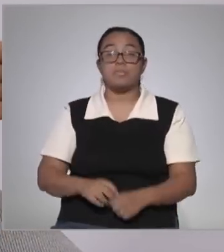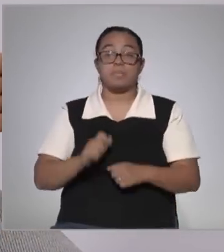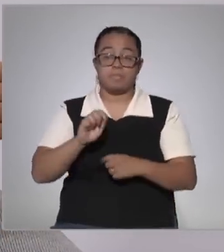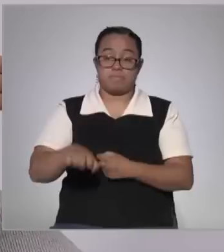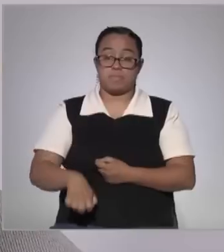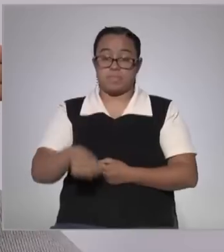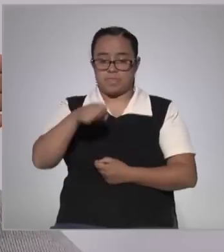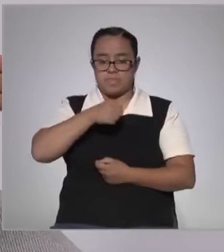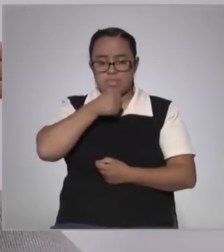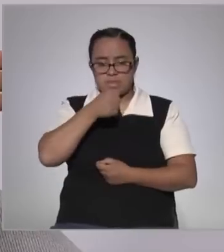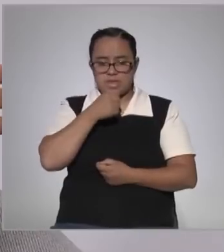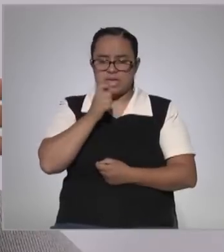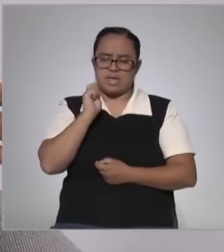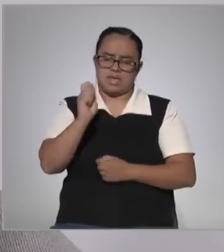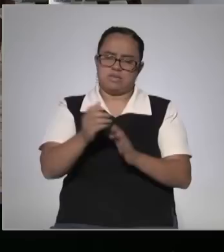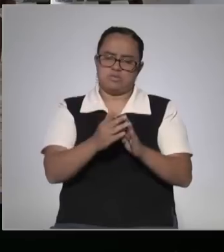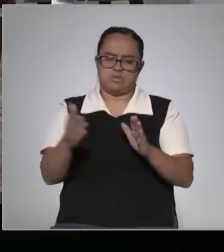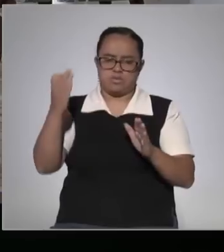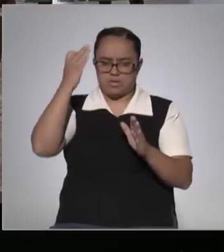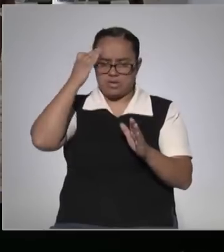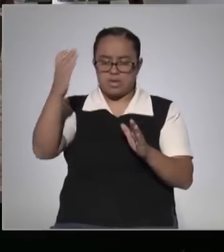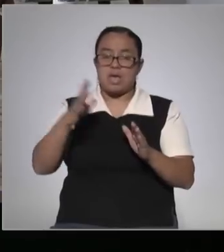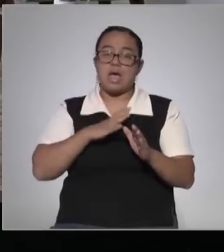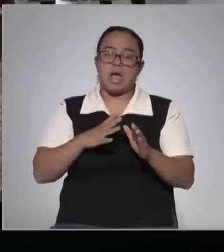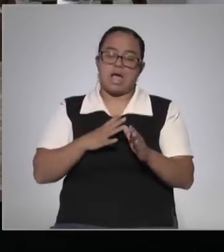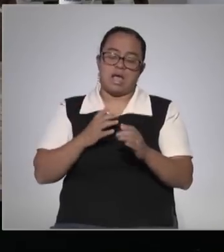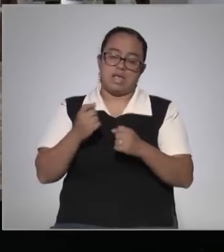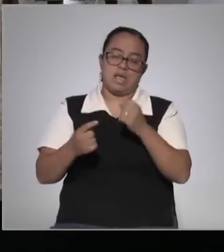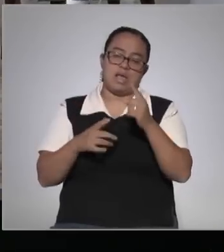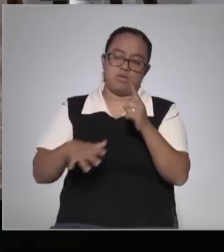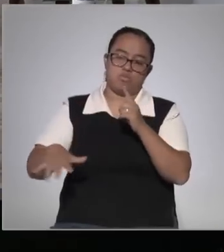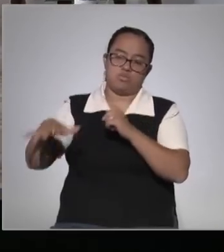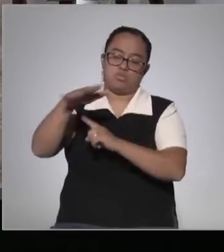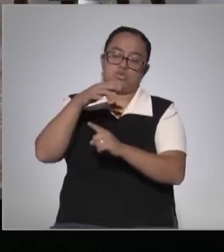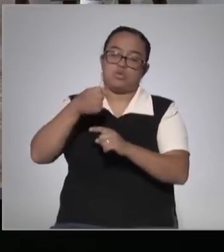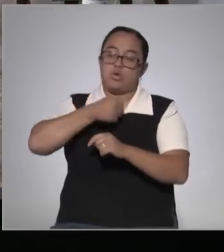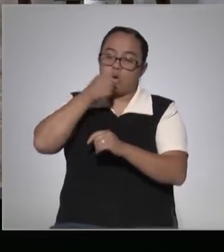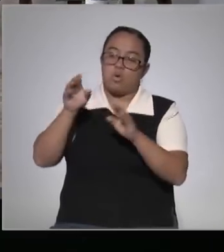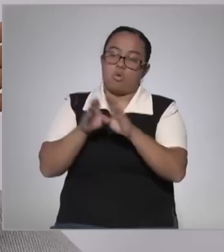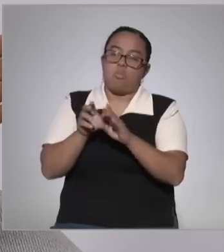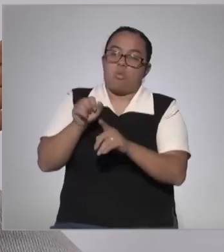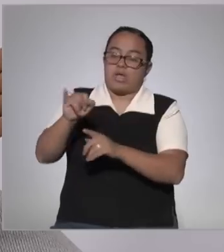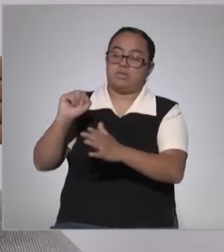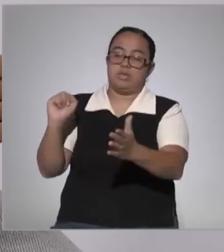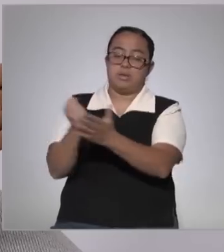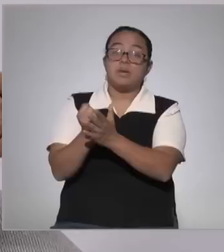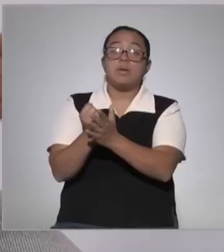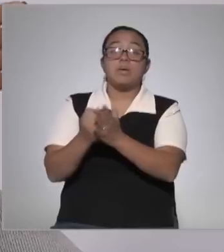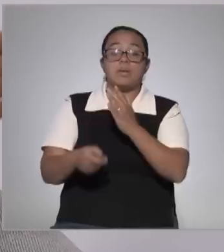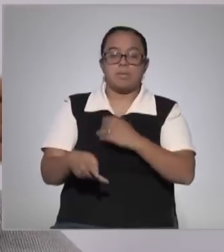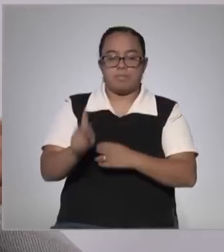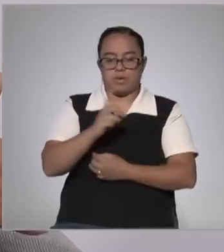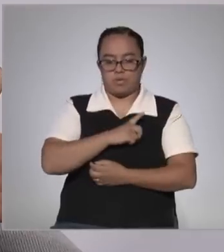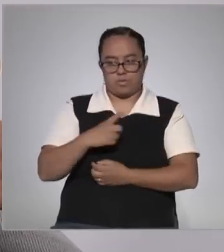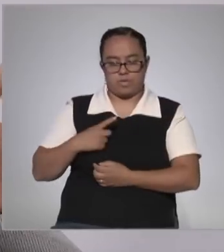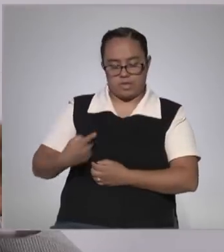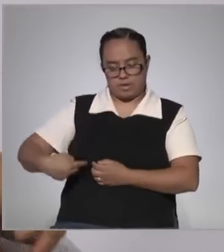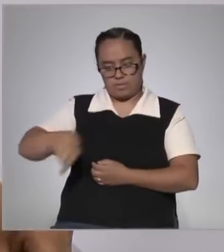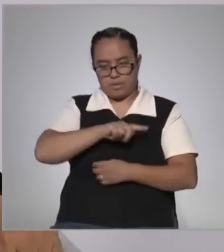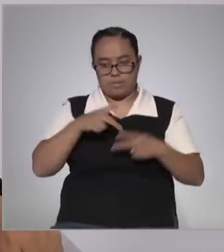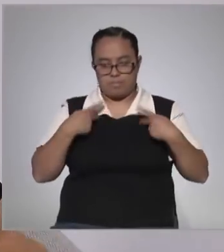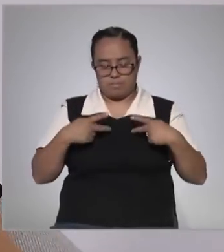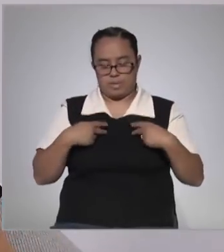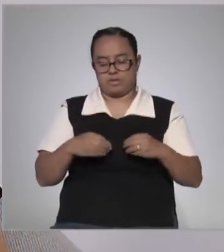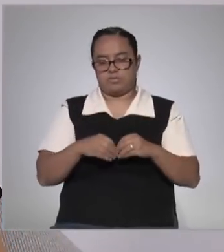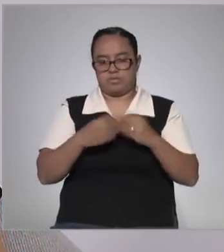desarrollo sí es vejez, es una etapa. Hay vejeces socialmente construidas. Y eso nos tiene que quedar también socialmente claro. Los términos